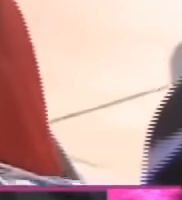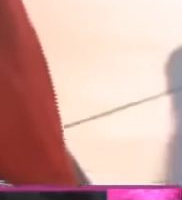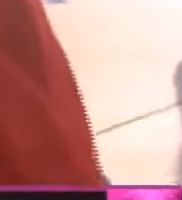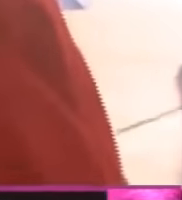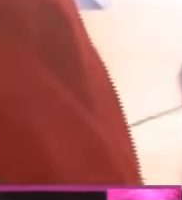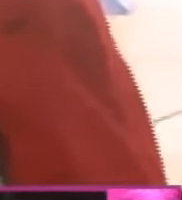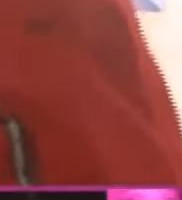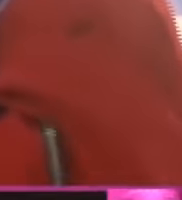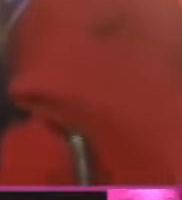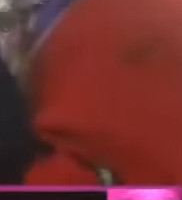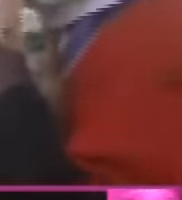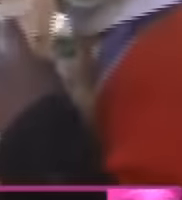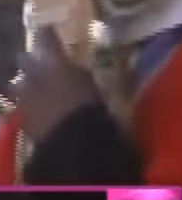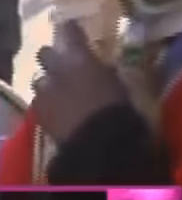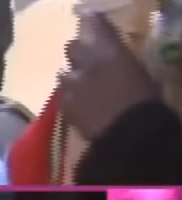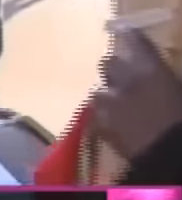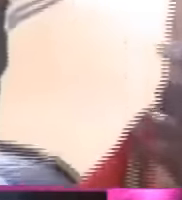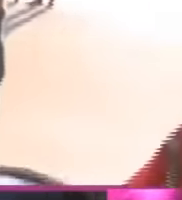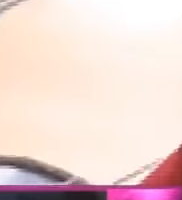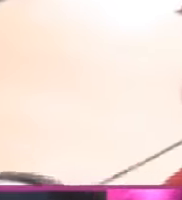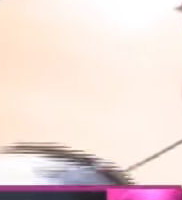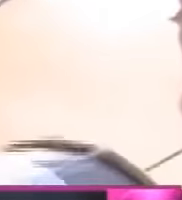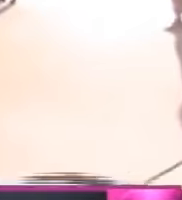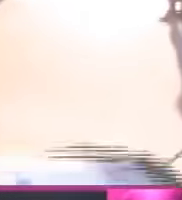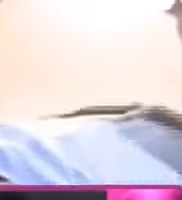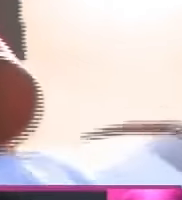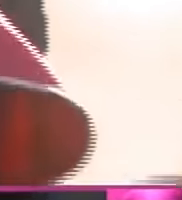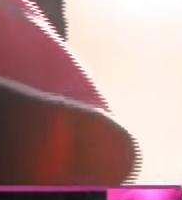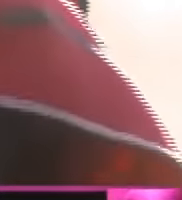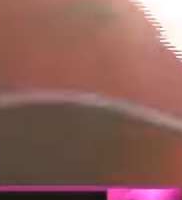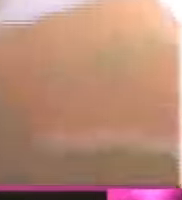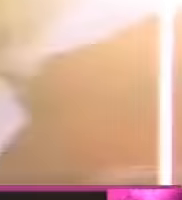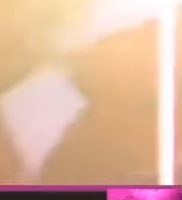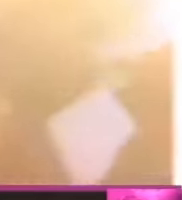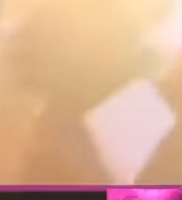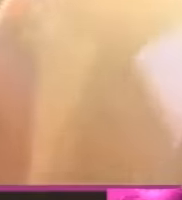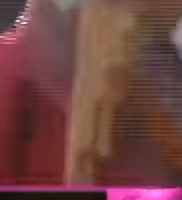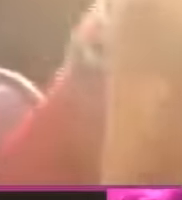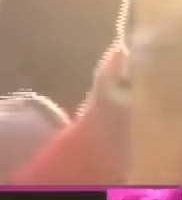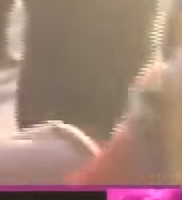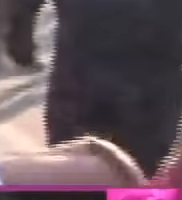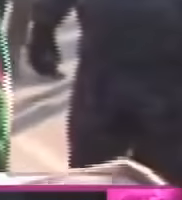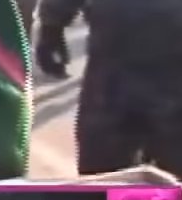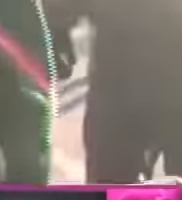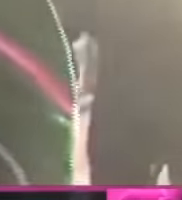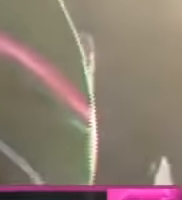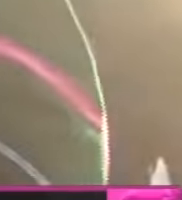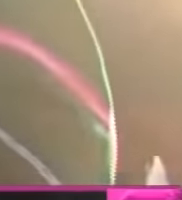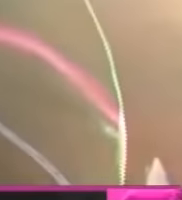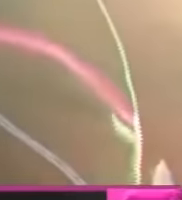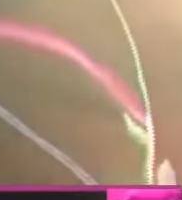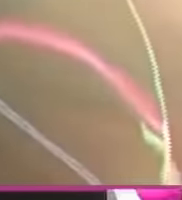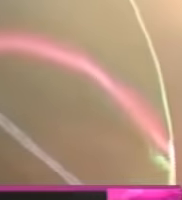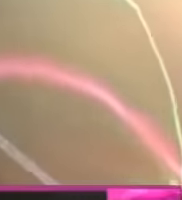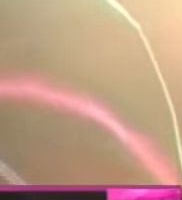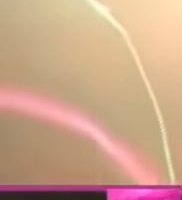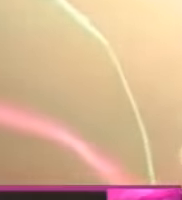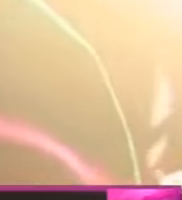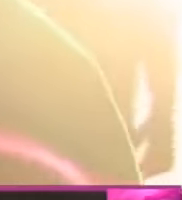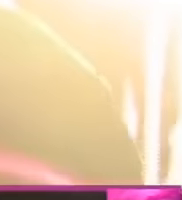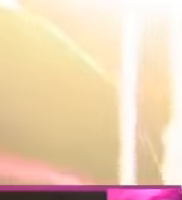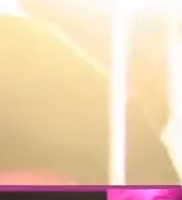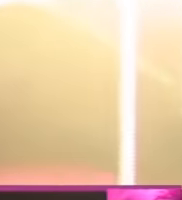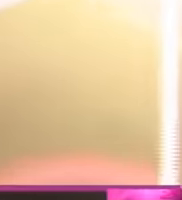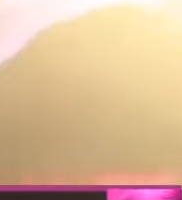Tras arribar a la capital boliviana este mismo sábado, el monarca sostendrá un encuentro con Luis Arce y David Choquehuanca del Movimiento